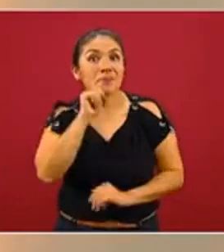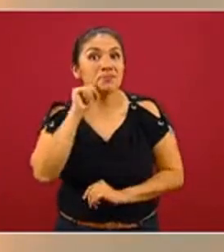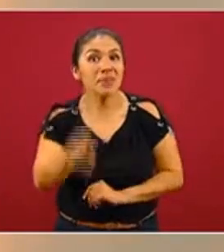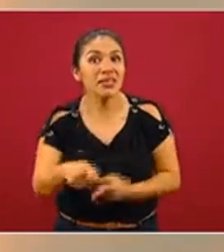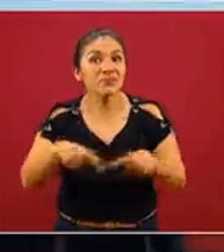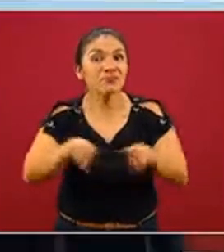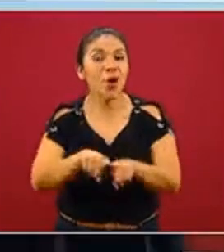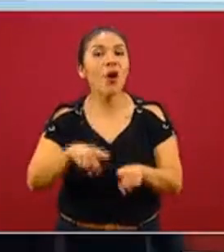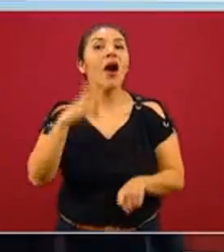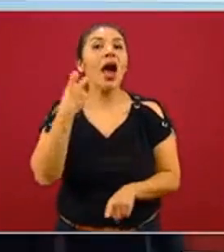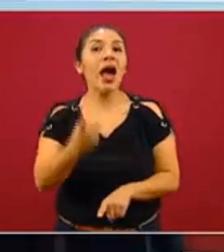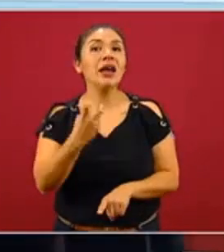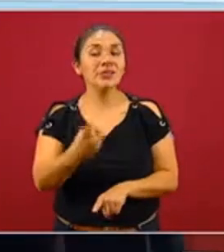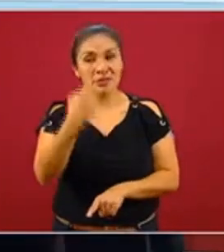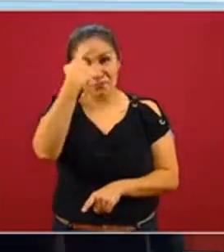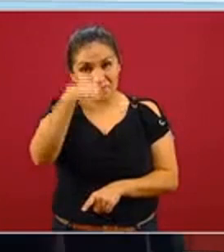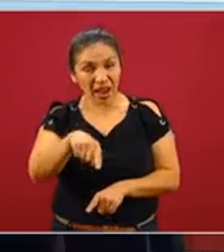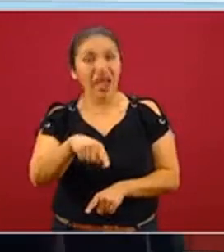con la